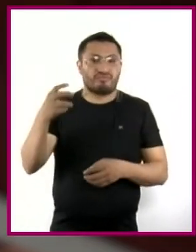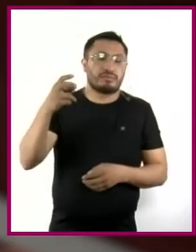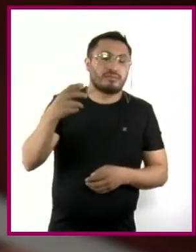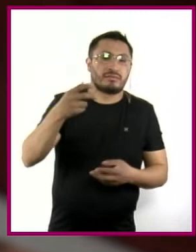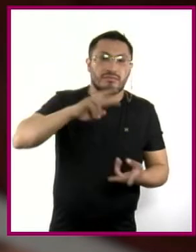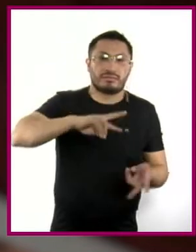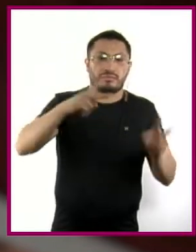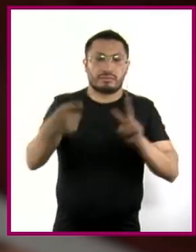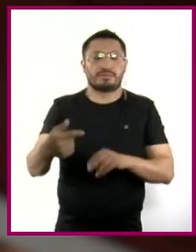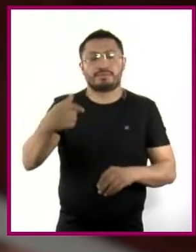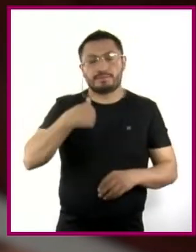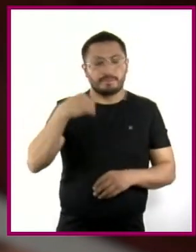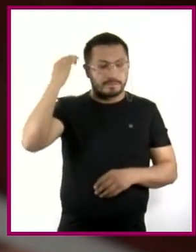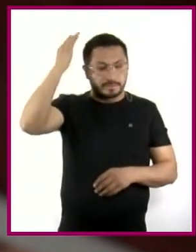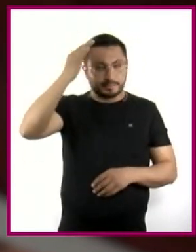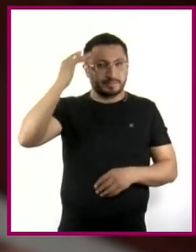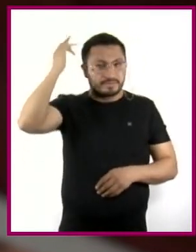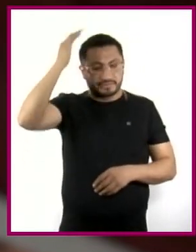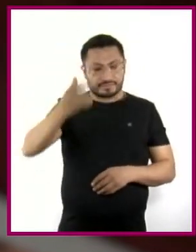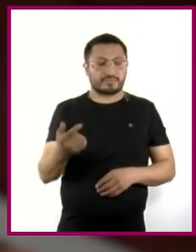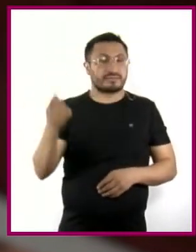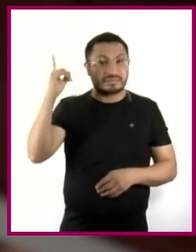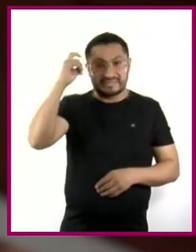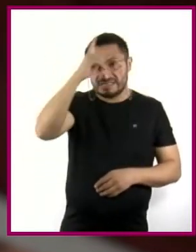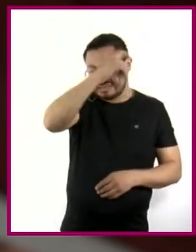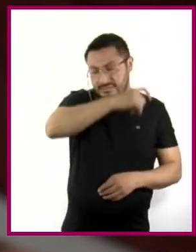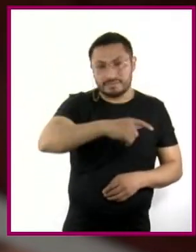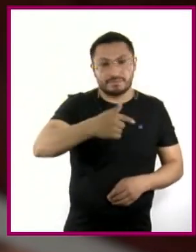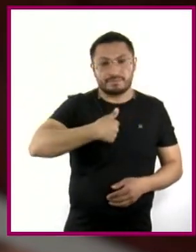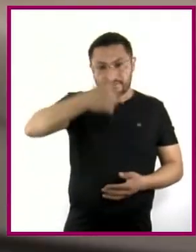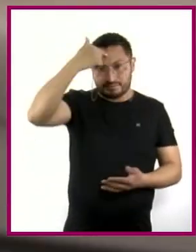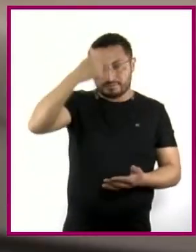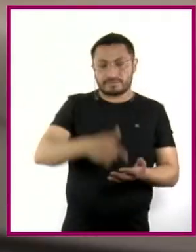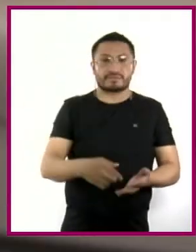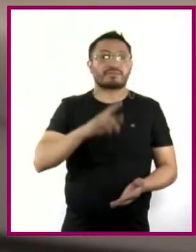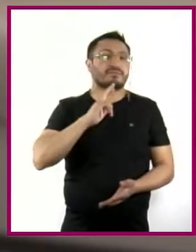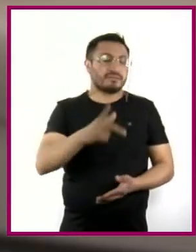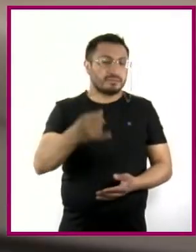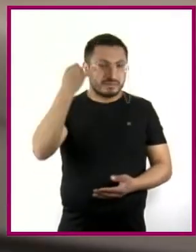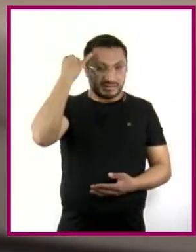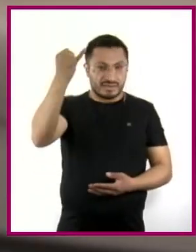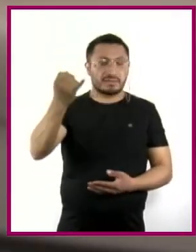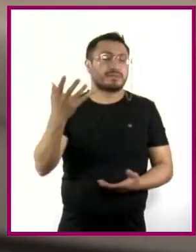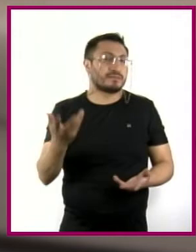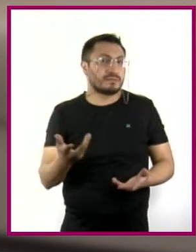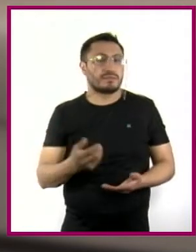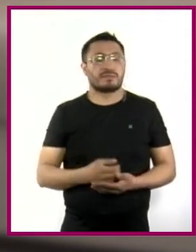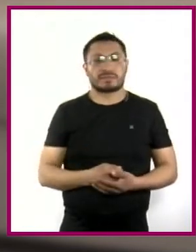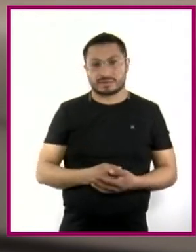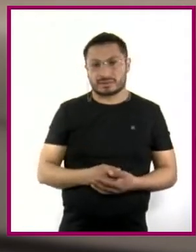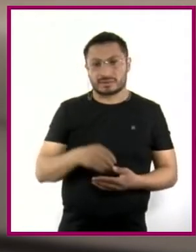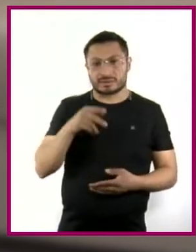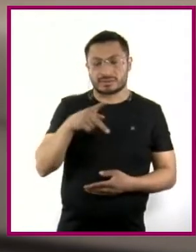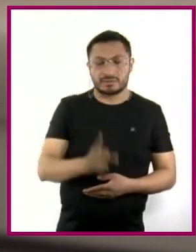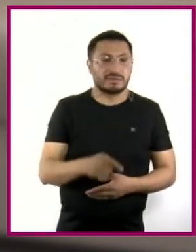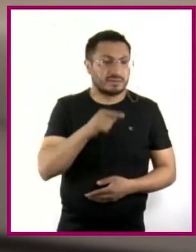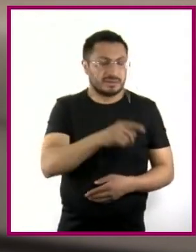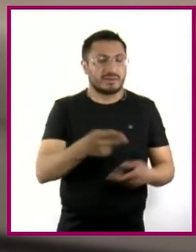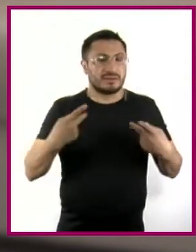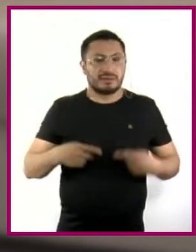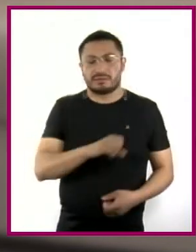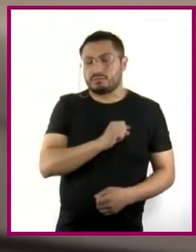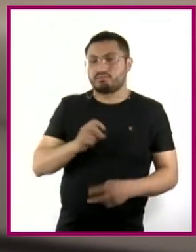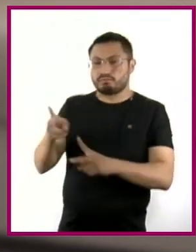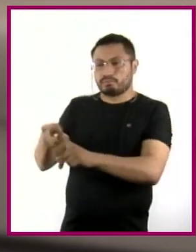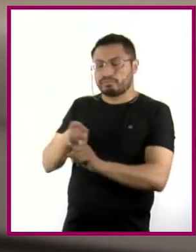que al reflexionarlo, por difícil que me resultara, me pareció la mejor opción. En cambio, los secuestradores de los niños querían su